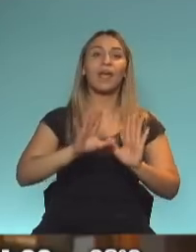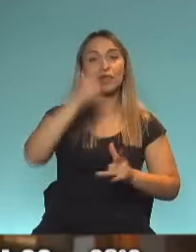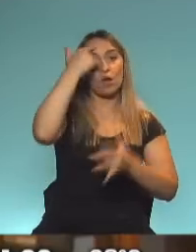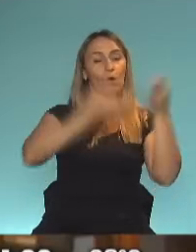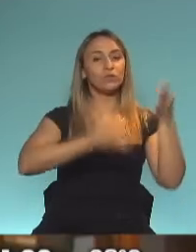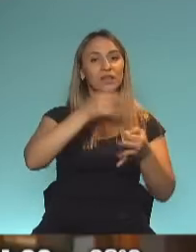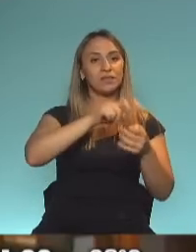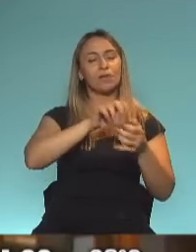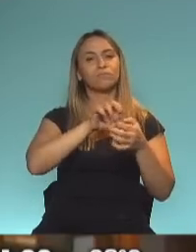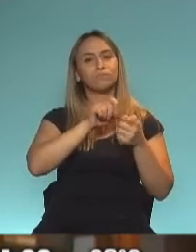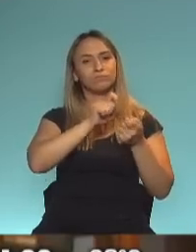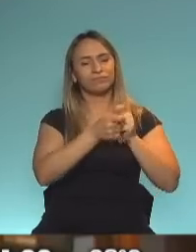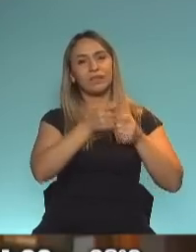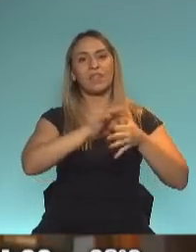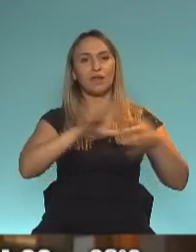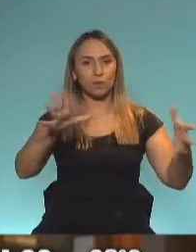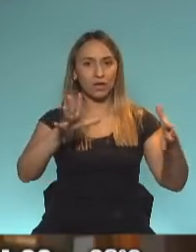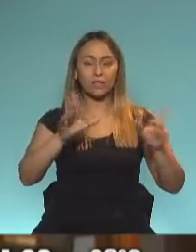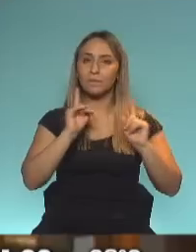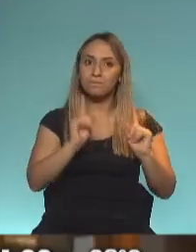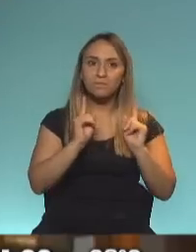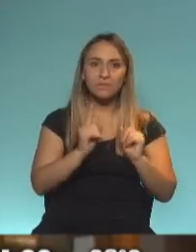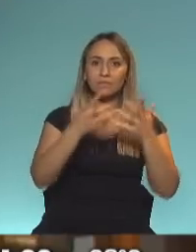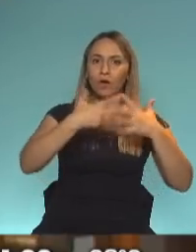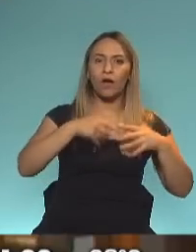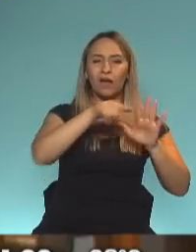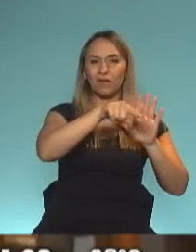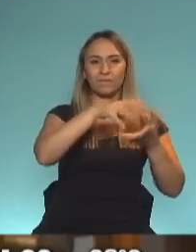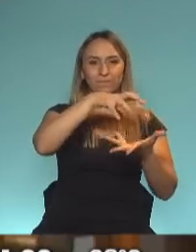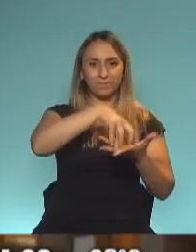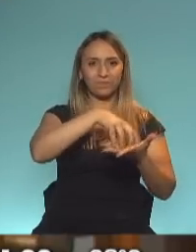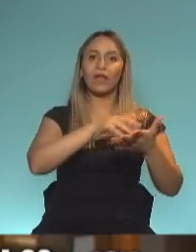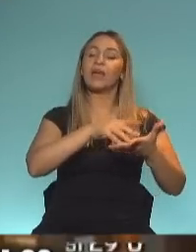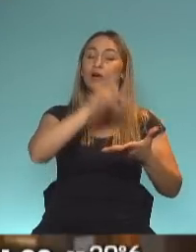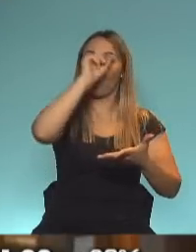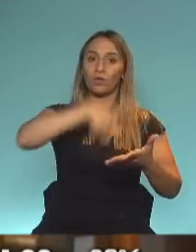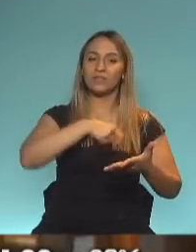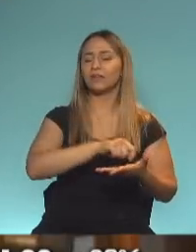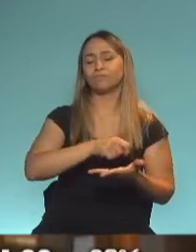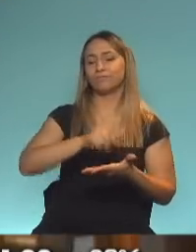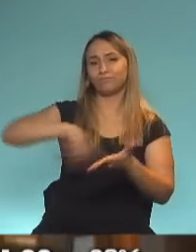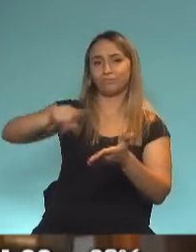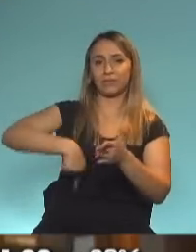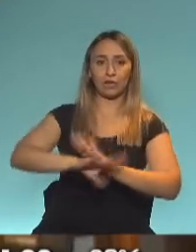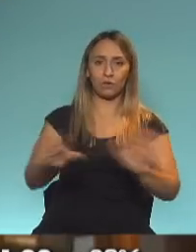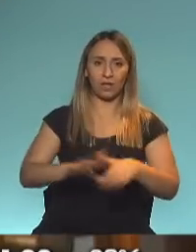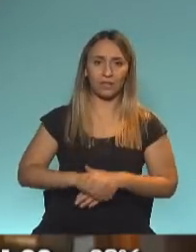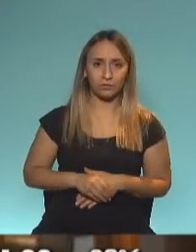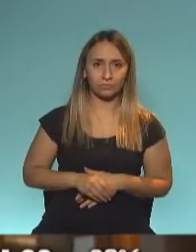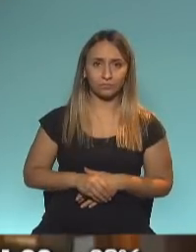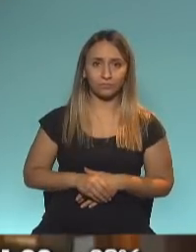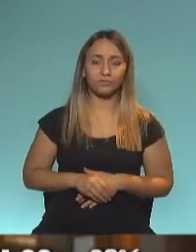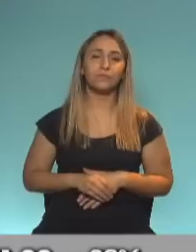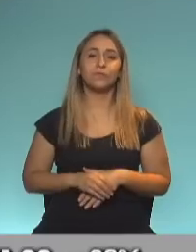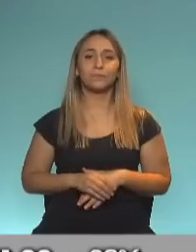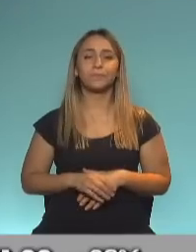y al poco tiempo fue el mismo sistema de administración de leyes el que lo declaró inconstitucional desde la Corte Suprema. Le planteo una